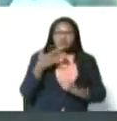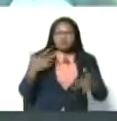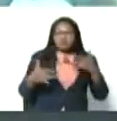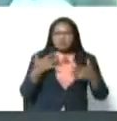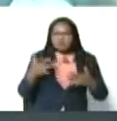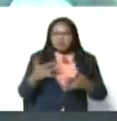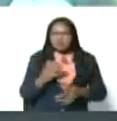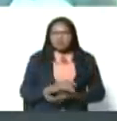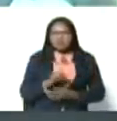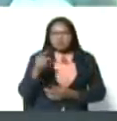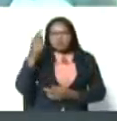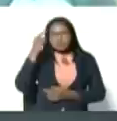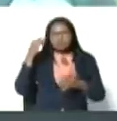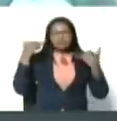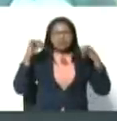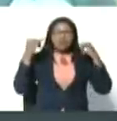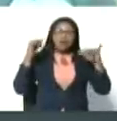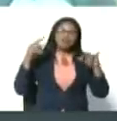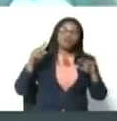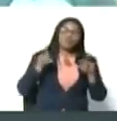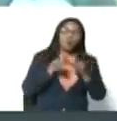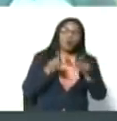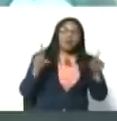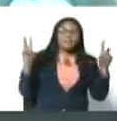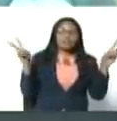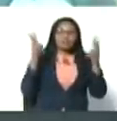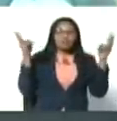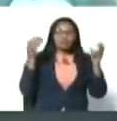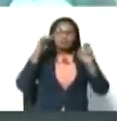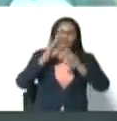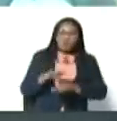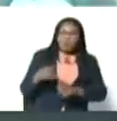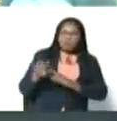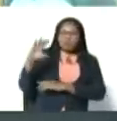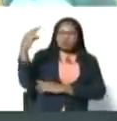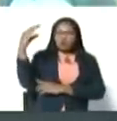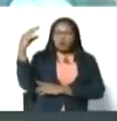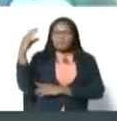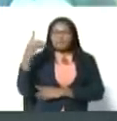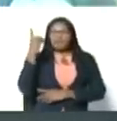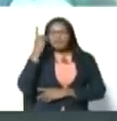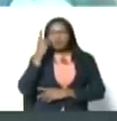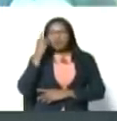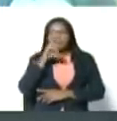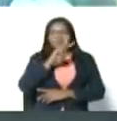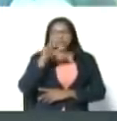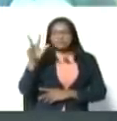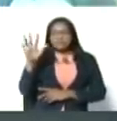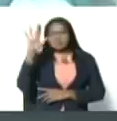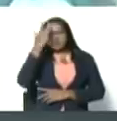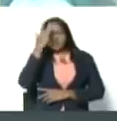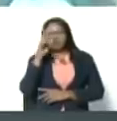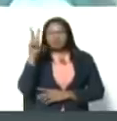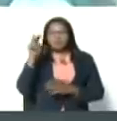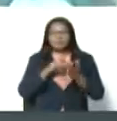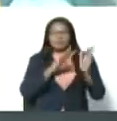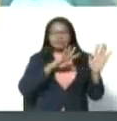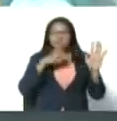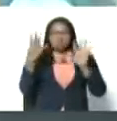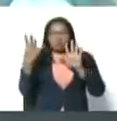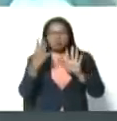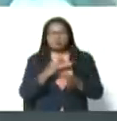actos celebrando la victoria contra la oligarquía colombiana de Iván Duque del 23 de febrero del